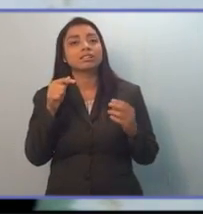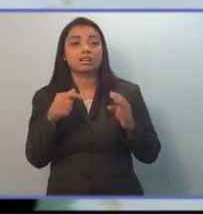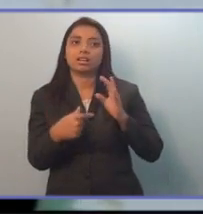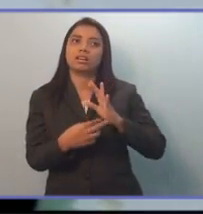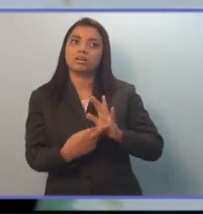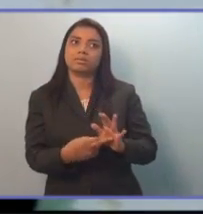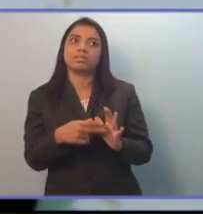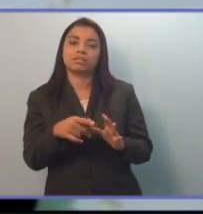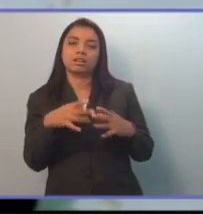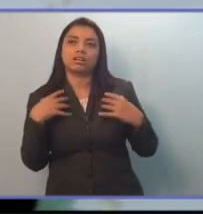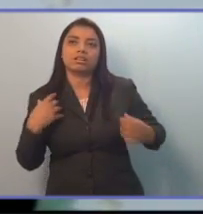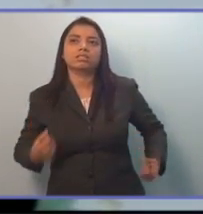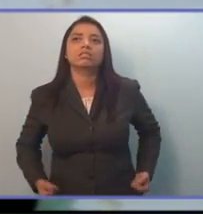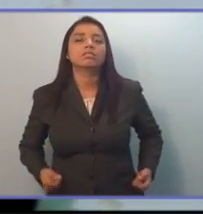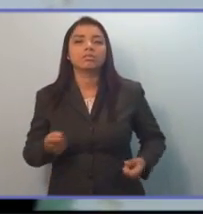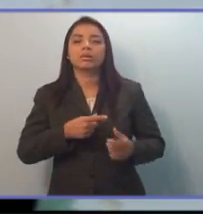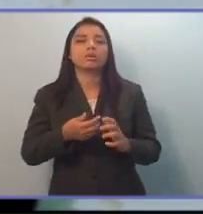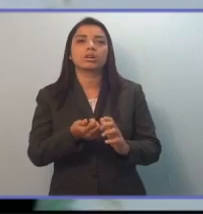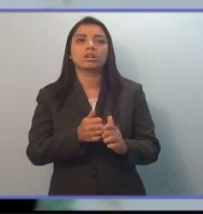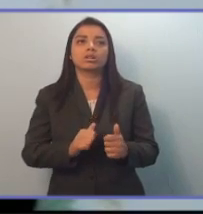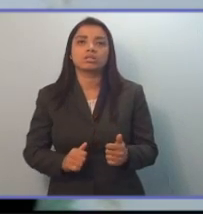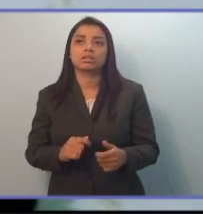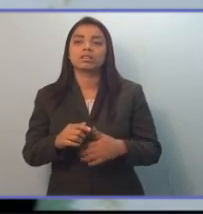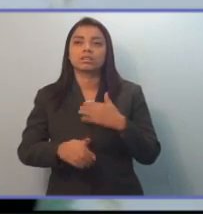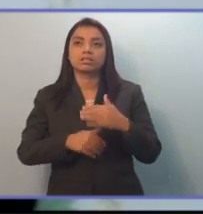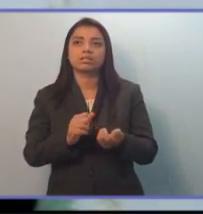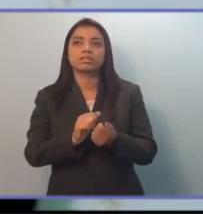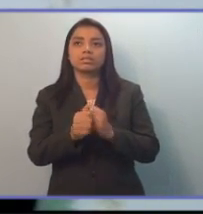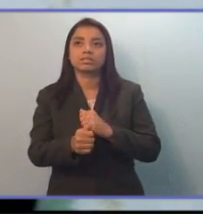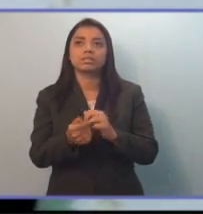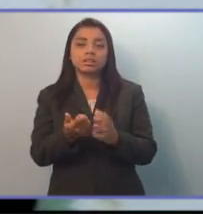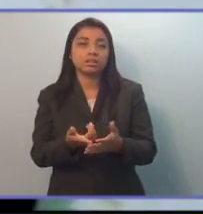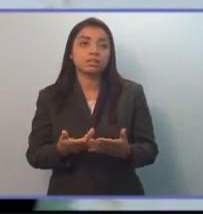pero no retroceder, o sea, hay que avanzar en